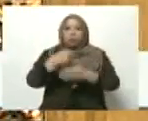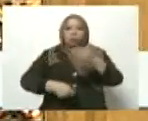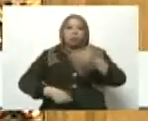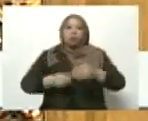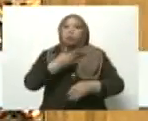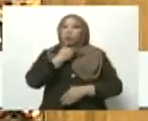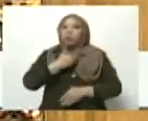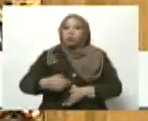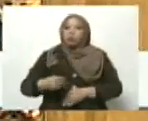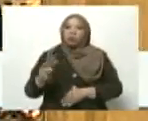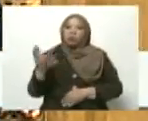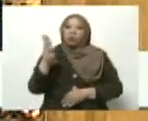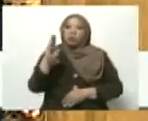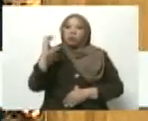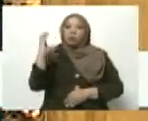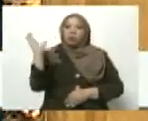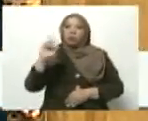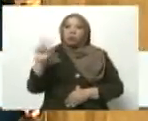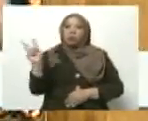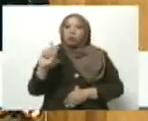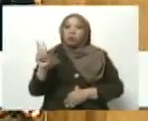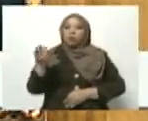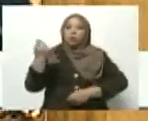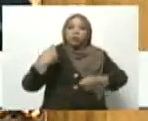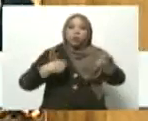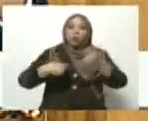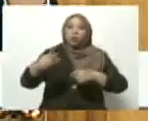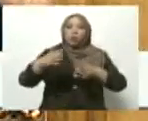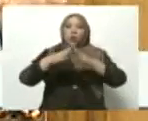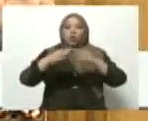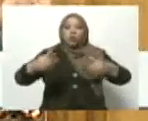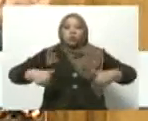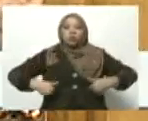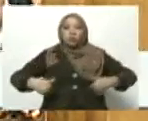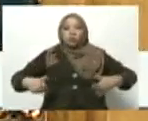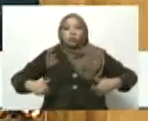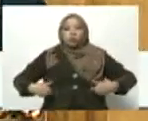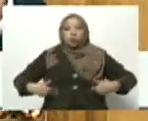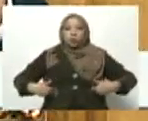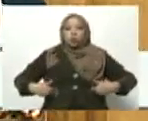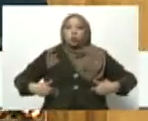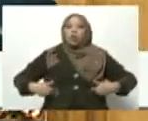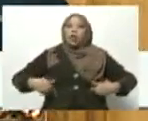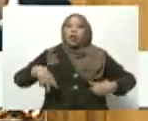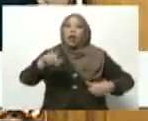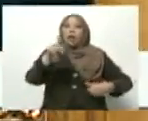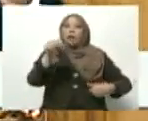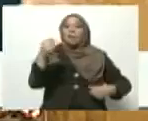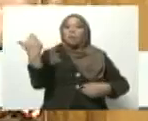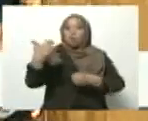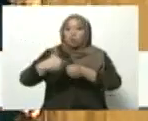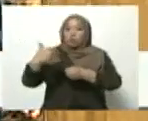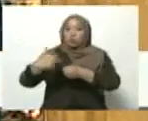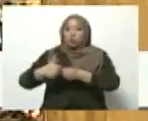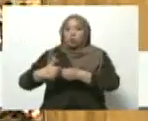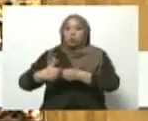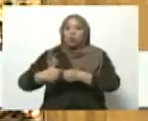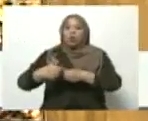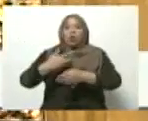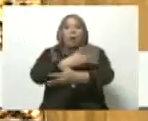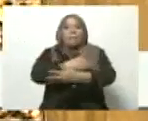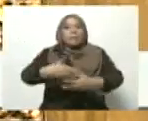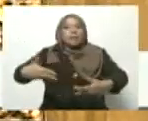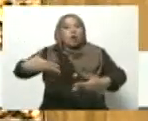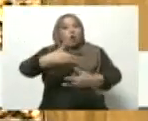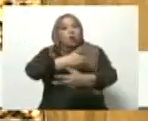que las cuentas del Banco Central venezolana sean movidas. Todas las agencias de PDVSA y todo dinero de Venezuela en el exterior, decenas de miles de millones de